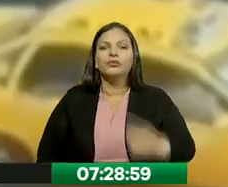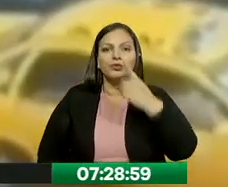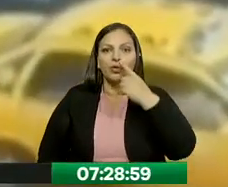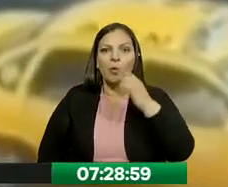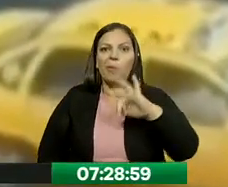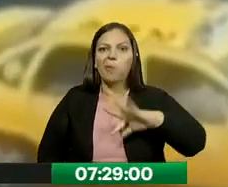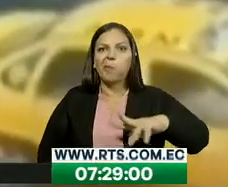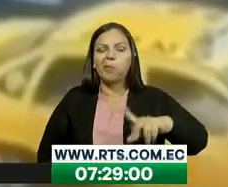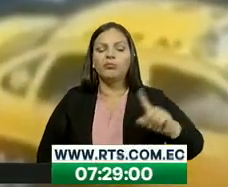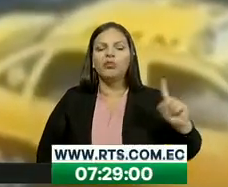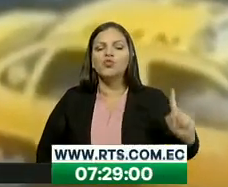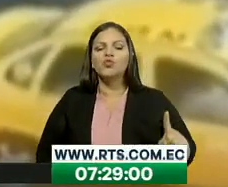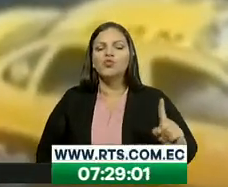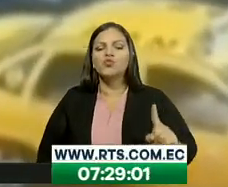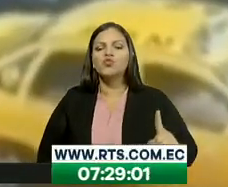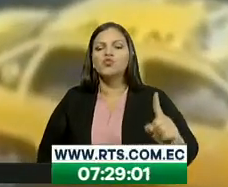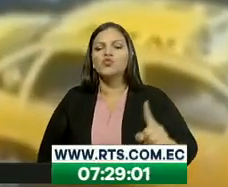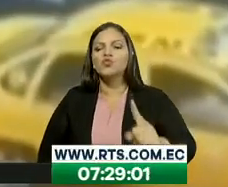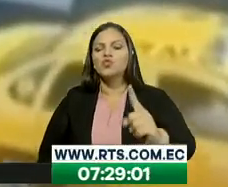Y ahí lo cogieron de nuevo.